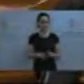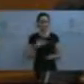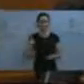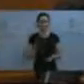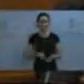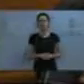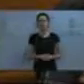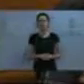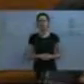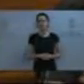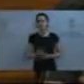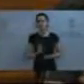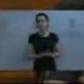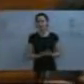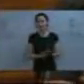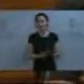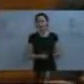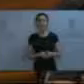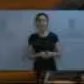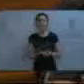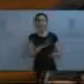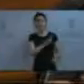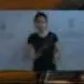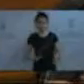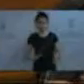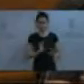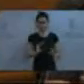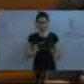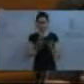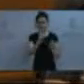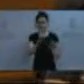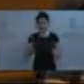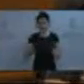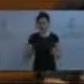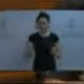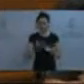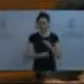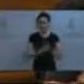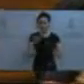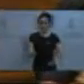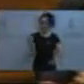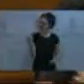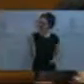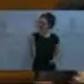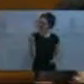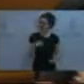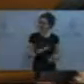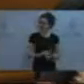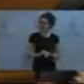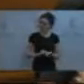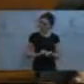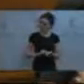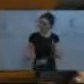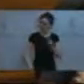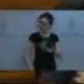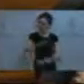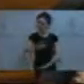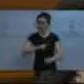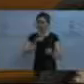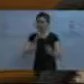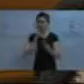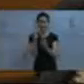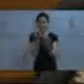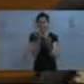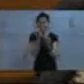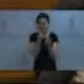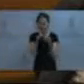es su justificación. Mientras, el Grupo Popular lo que va a hacer es intentar solucionar los problemas y las carencias